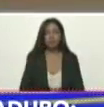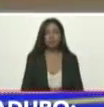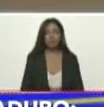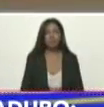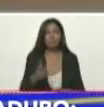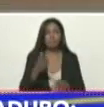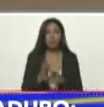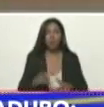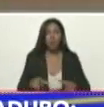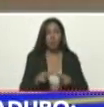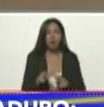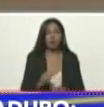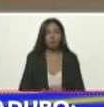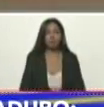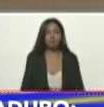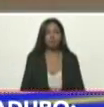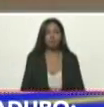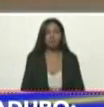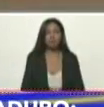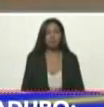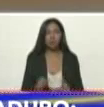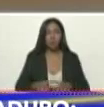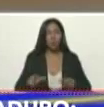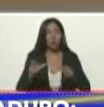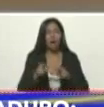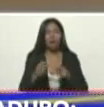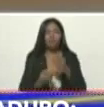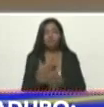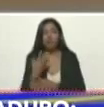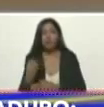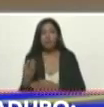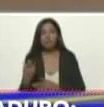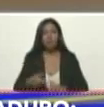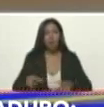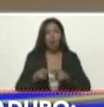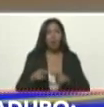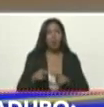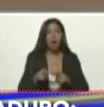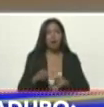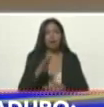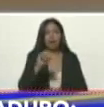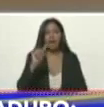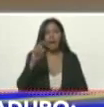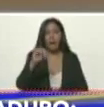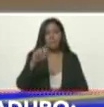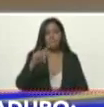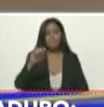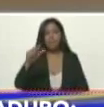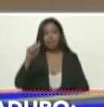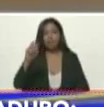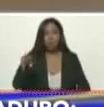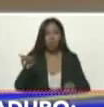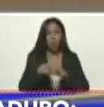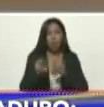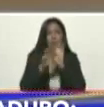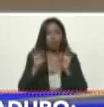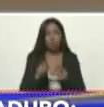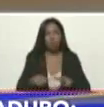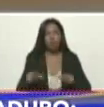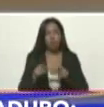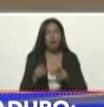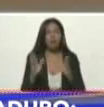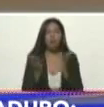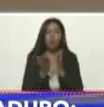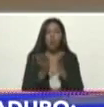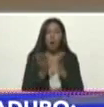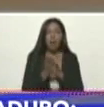Allá está, en la Floresta, calle principal del Campito, la unidad